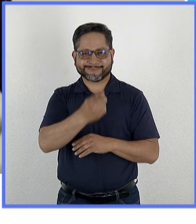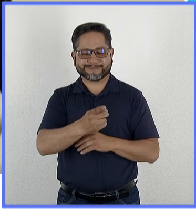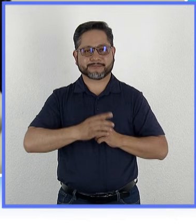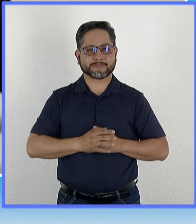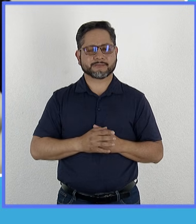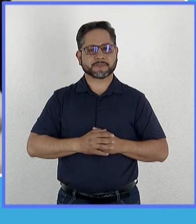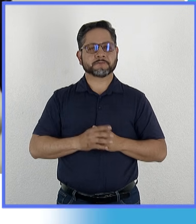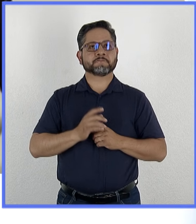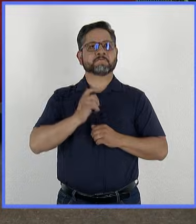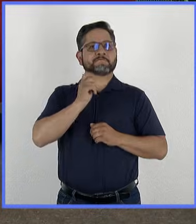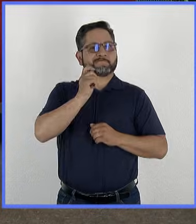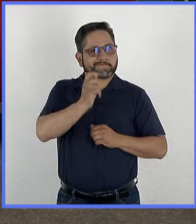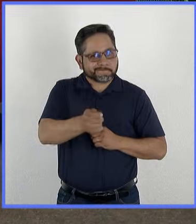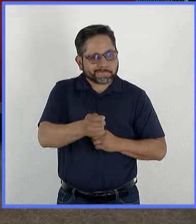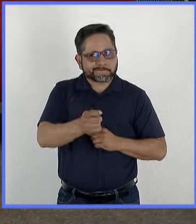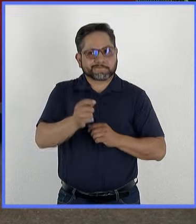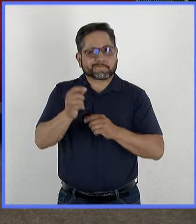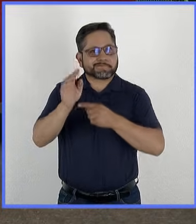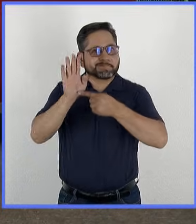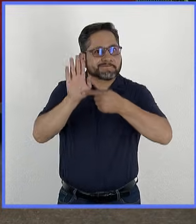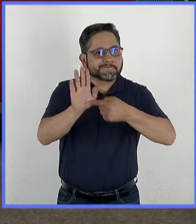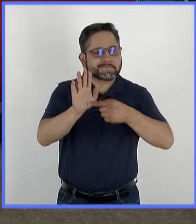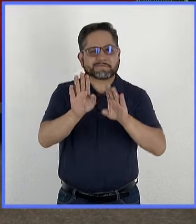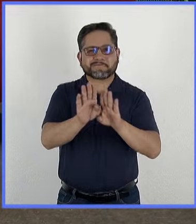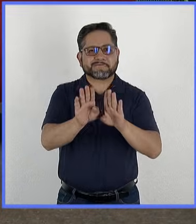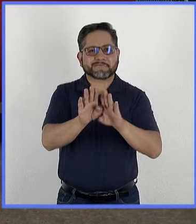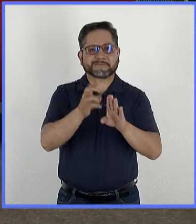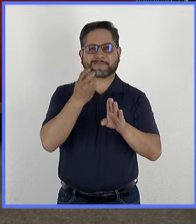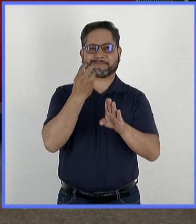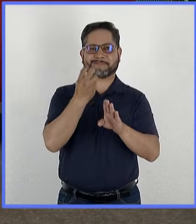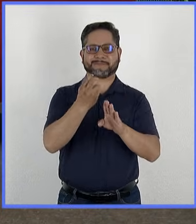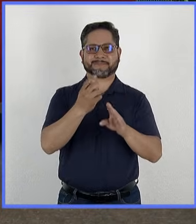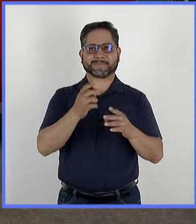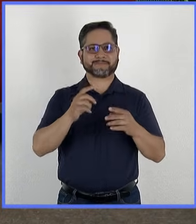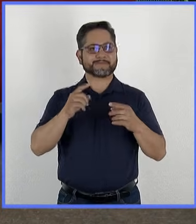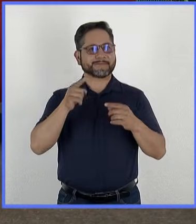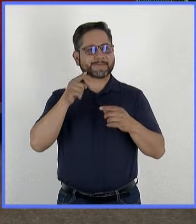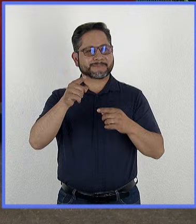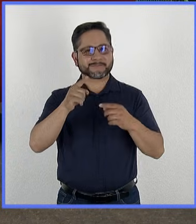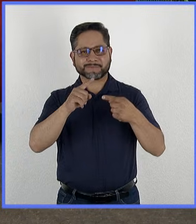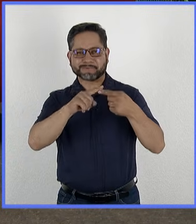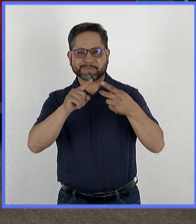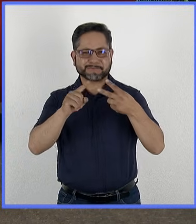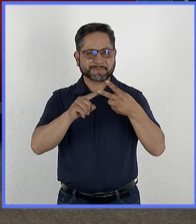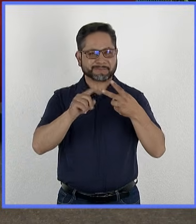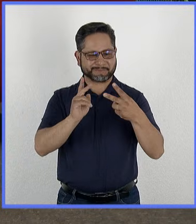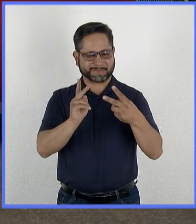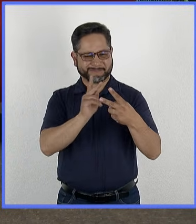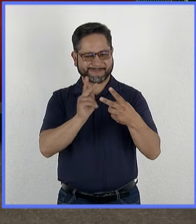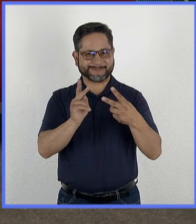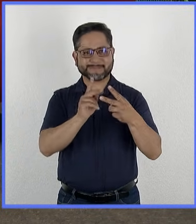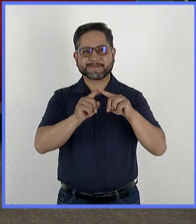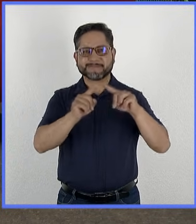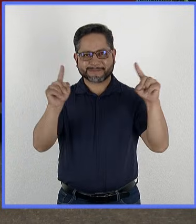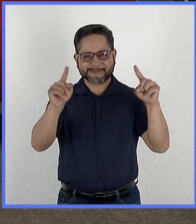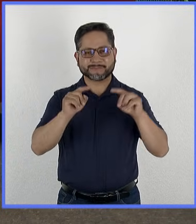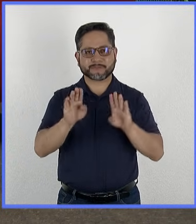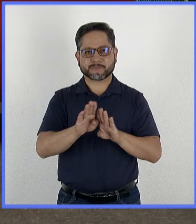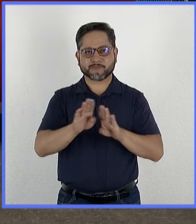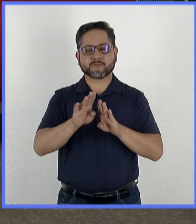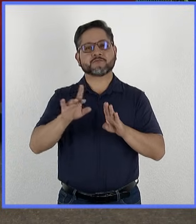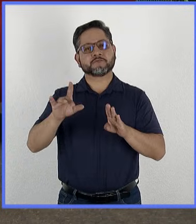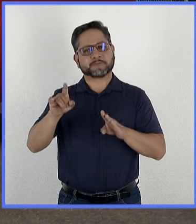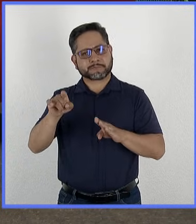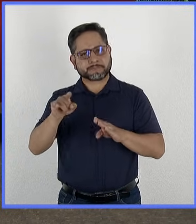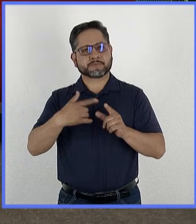lo que significa y lo que representa, me parece que son como hasta dos ventanas muy diferentes y muy particulares en términos de gobierno,